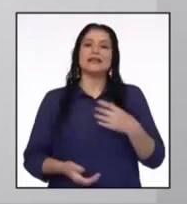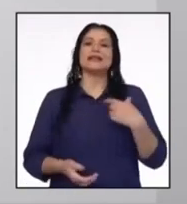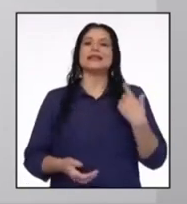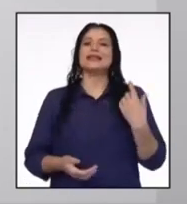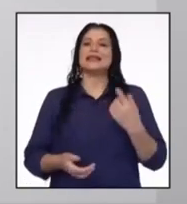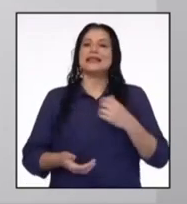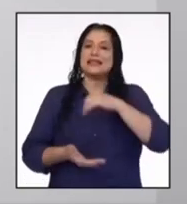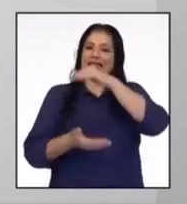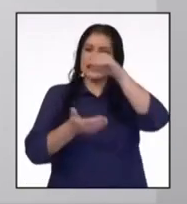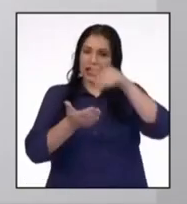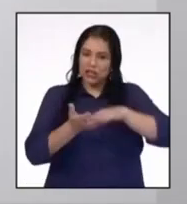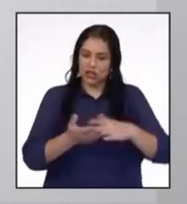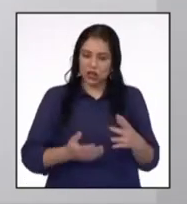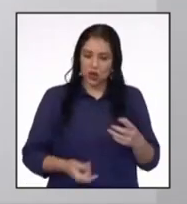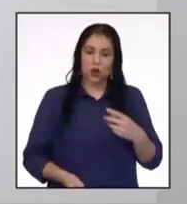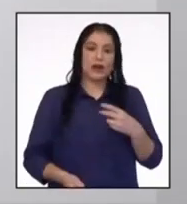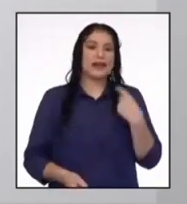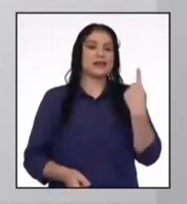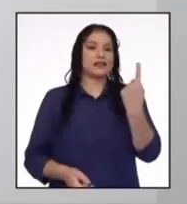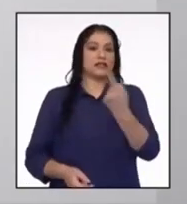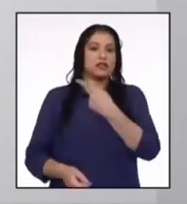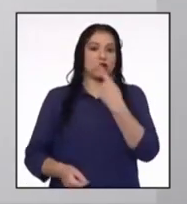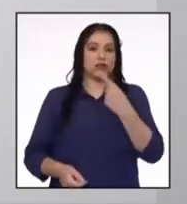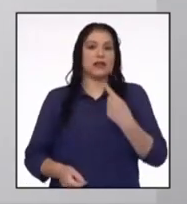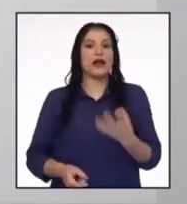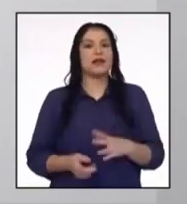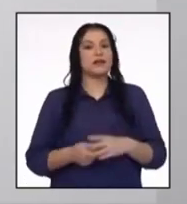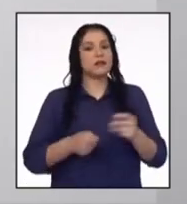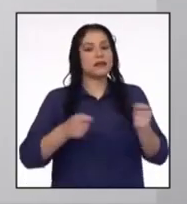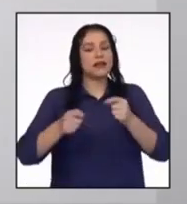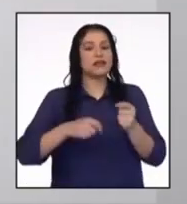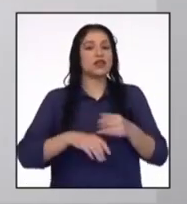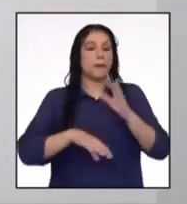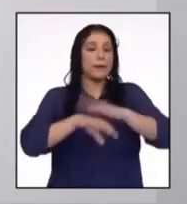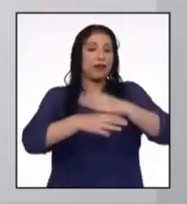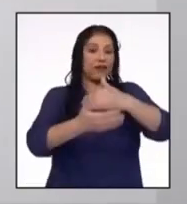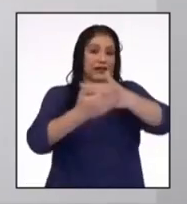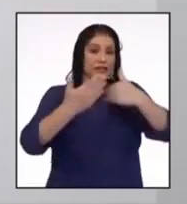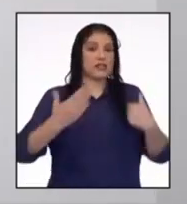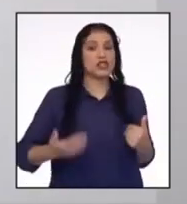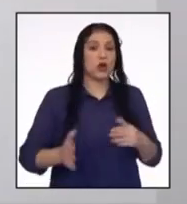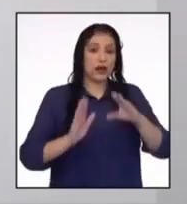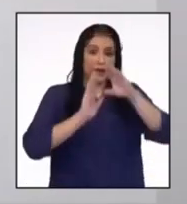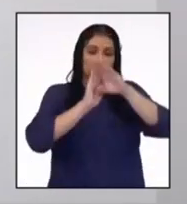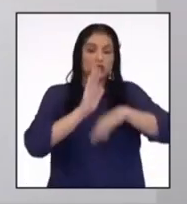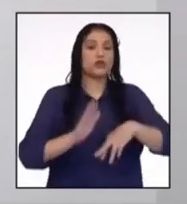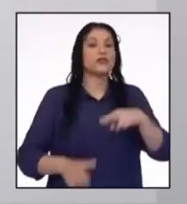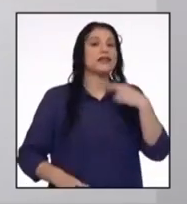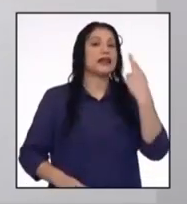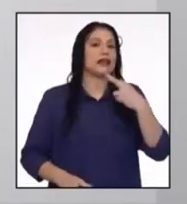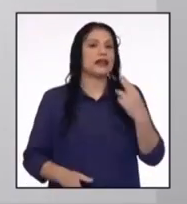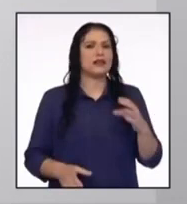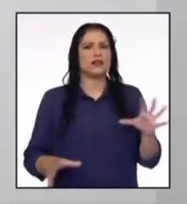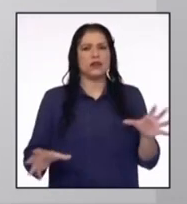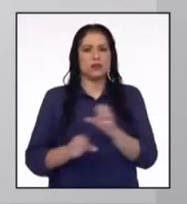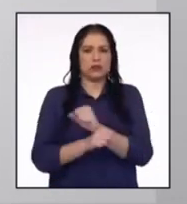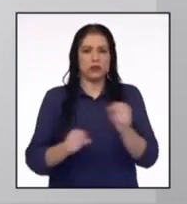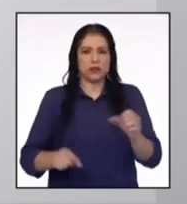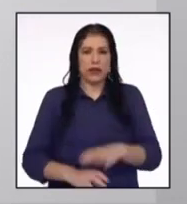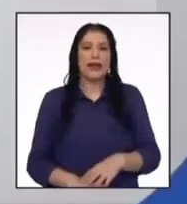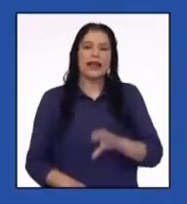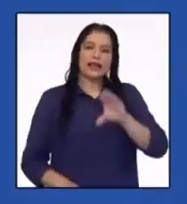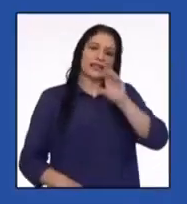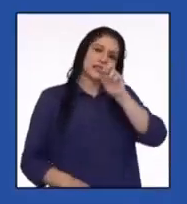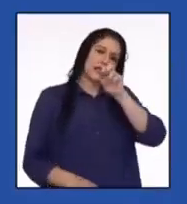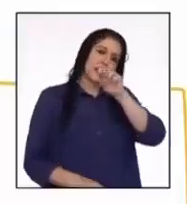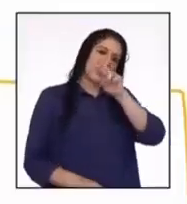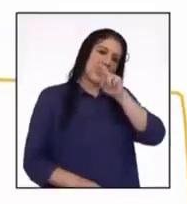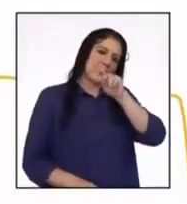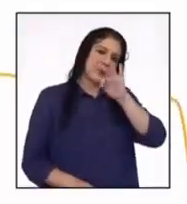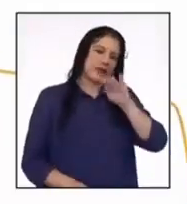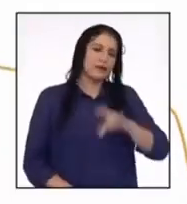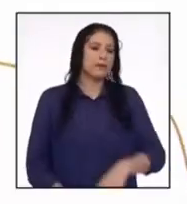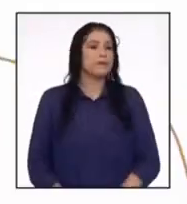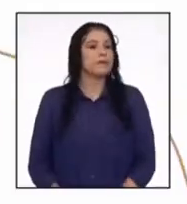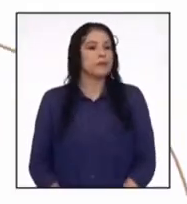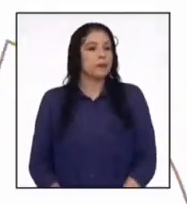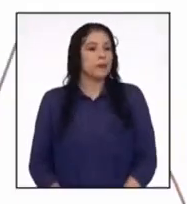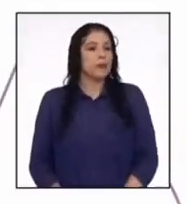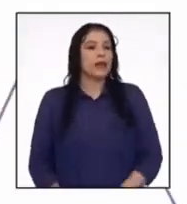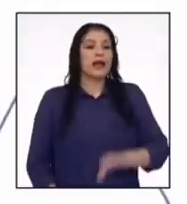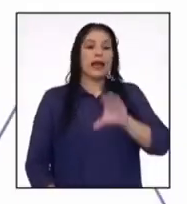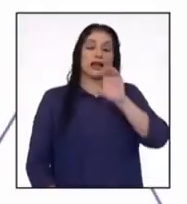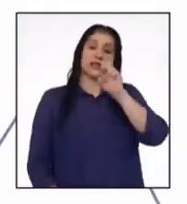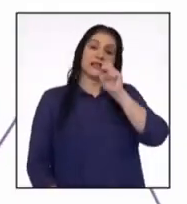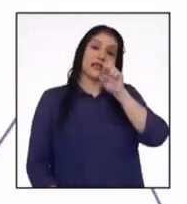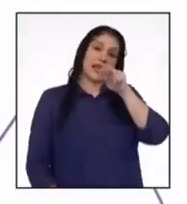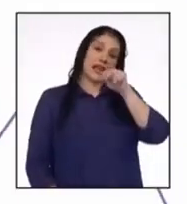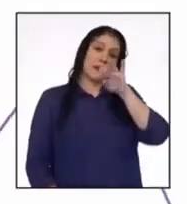de Estimación, Prevención y Reducción del Riesgo de Desastres, CENEPRED, que es